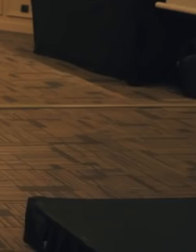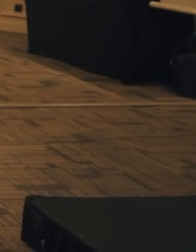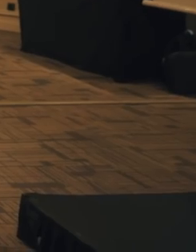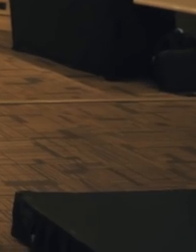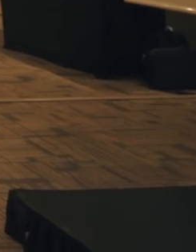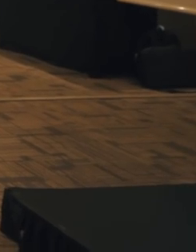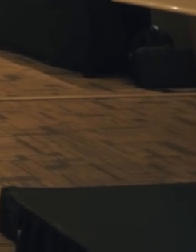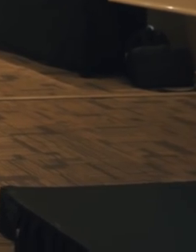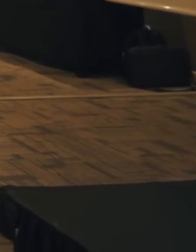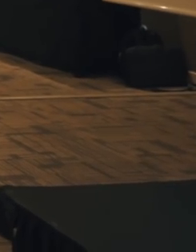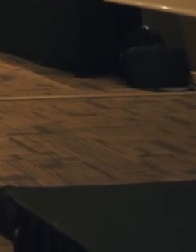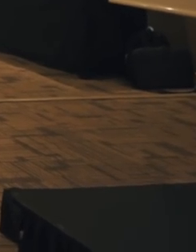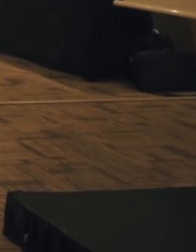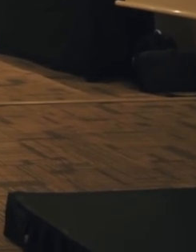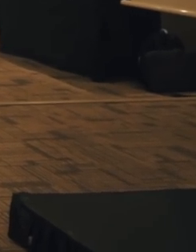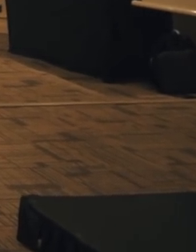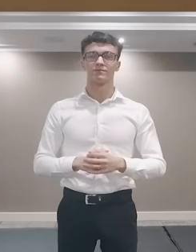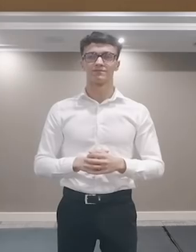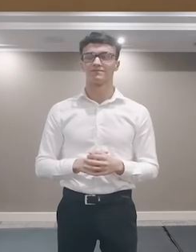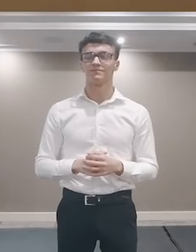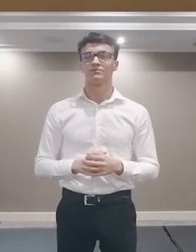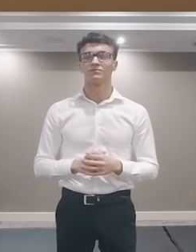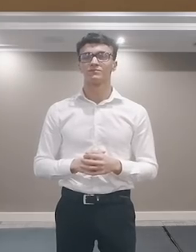con antes de que de que se vaya